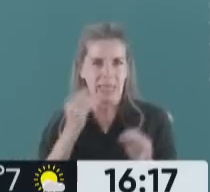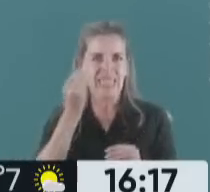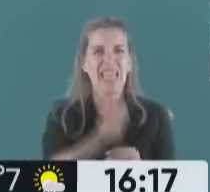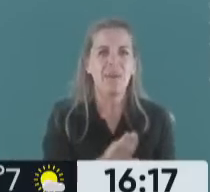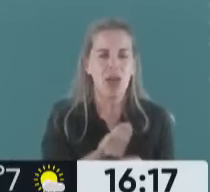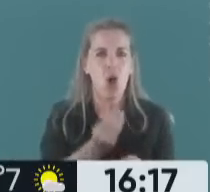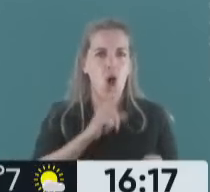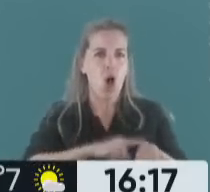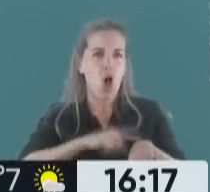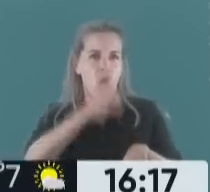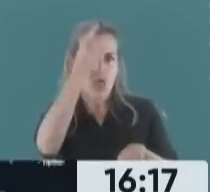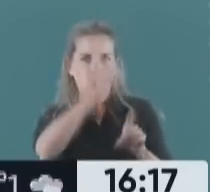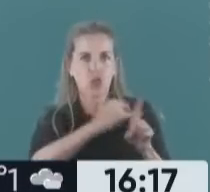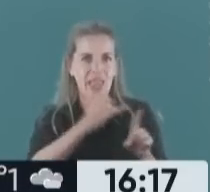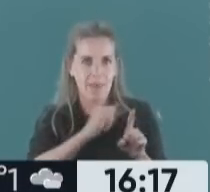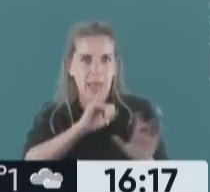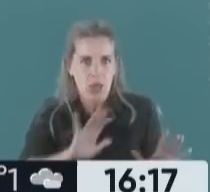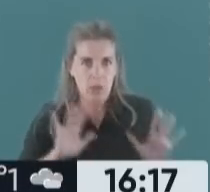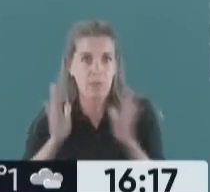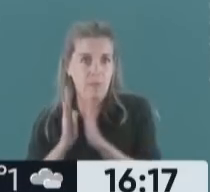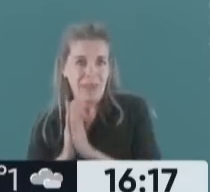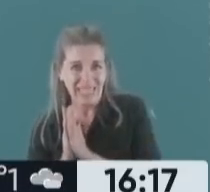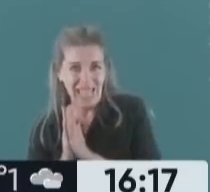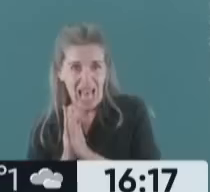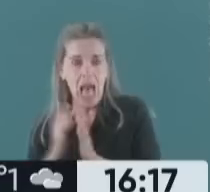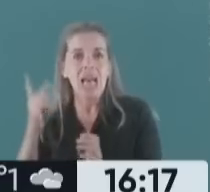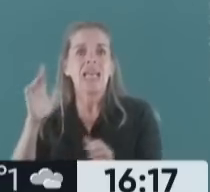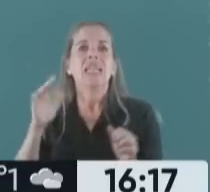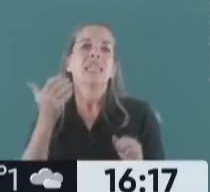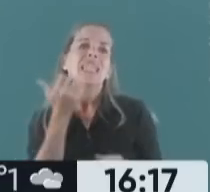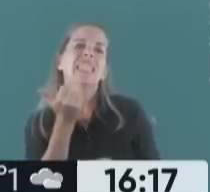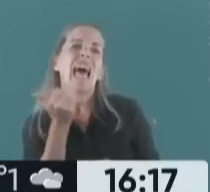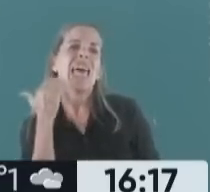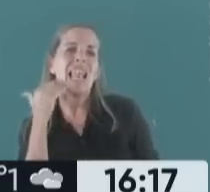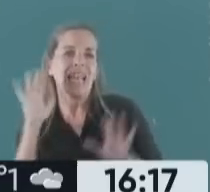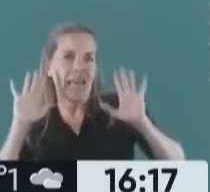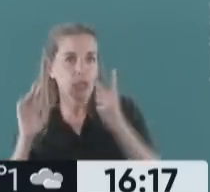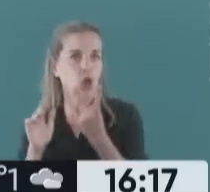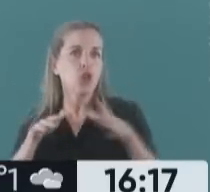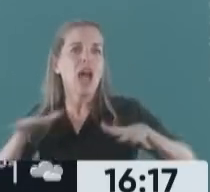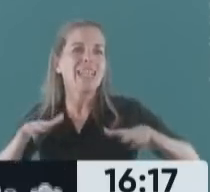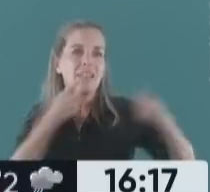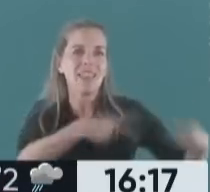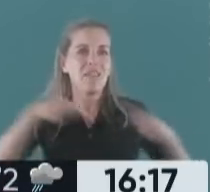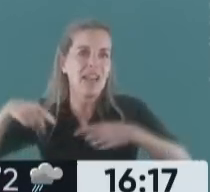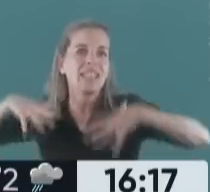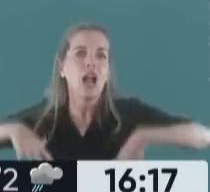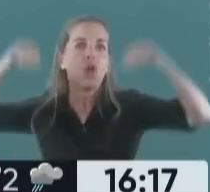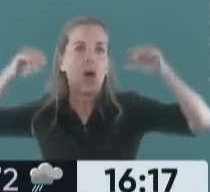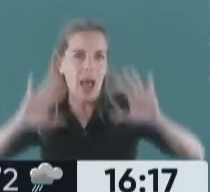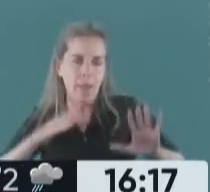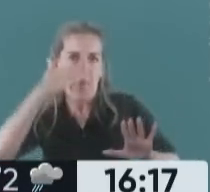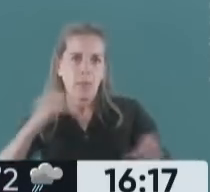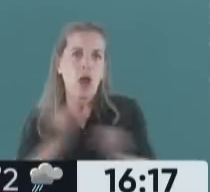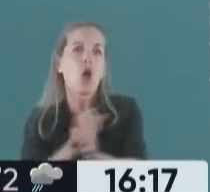las 12 del mediodía. La misa es a las 18. Claro, digo, son 2 actividades en Luján, lo que te estoy confirmando, después veremos con el